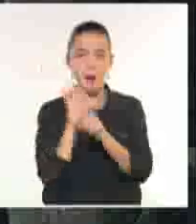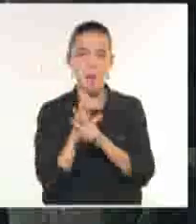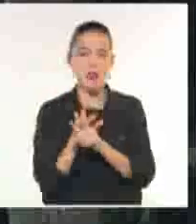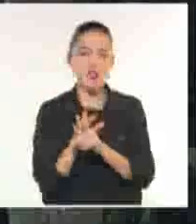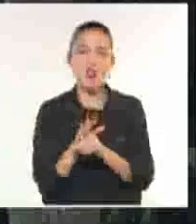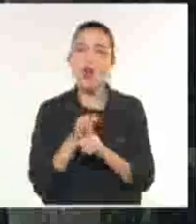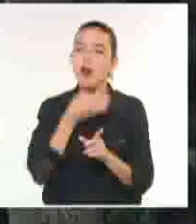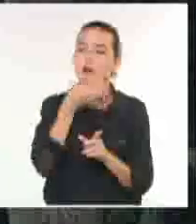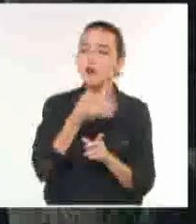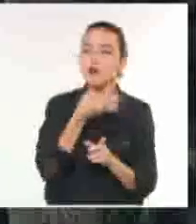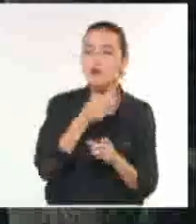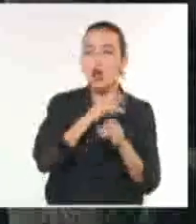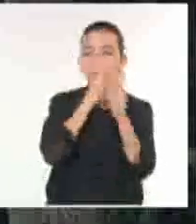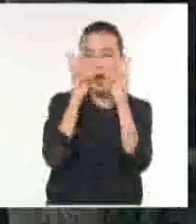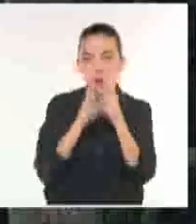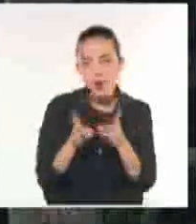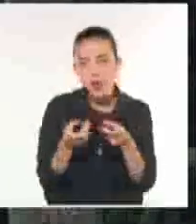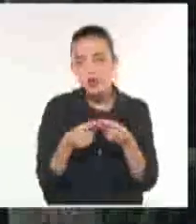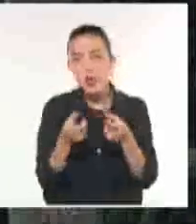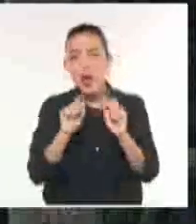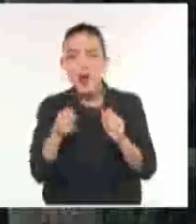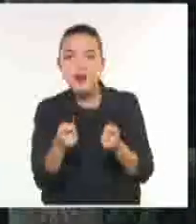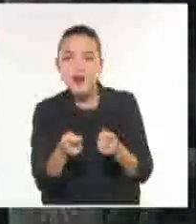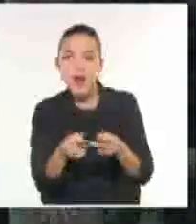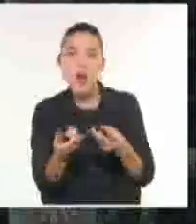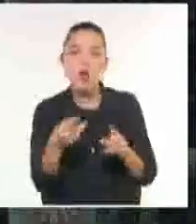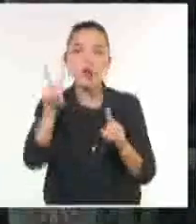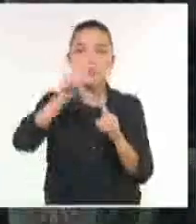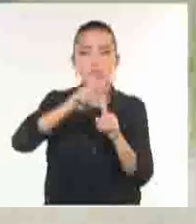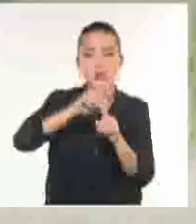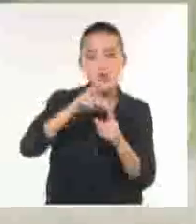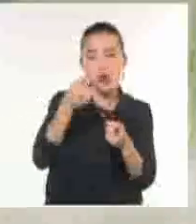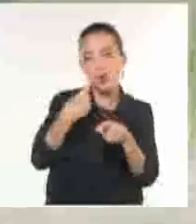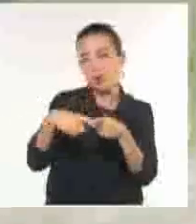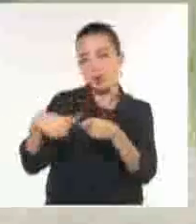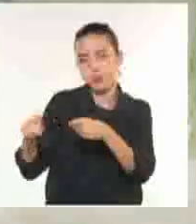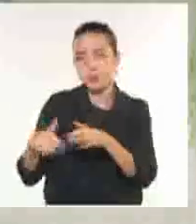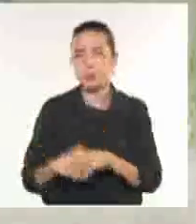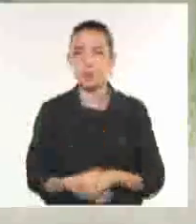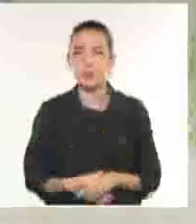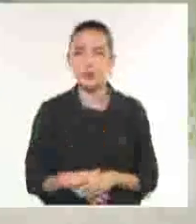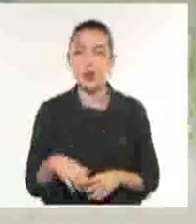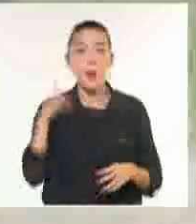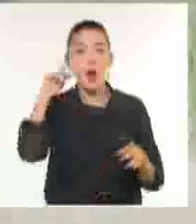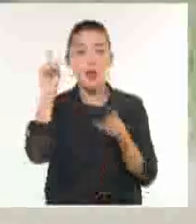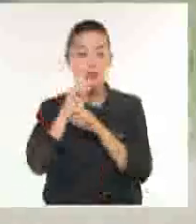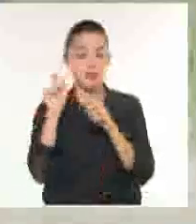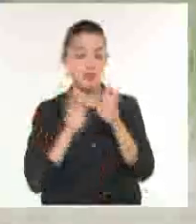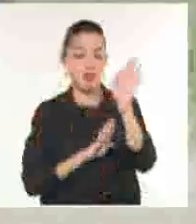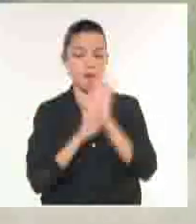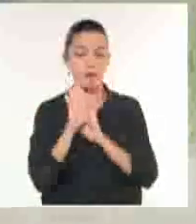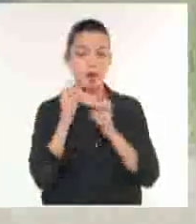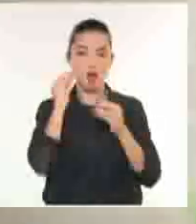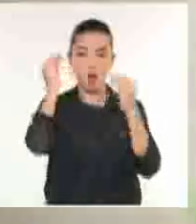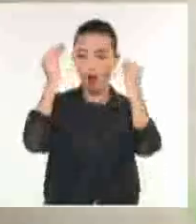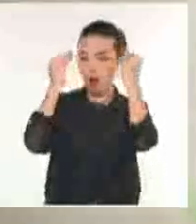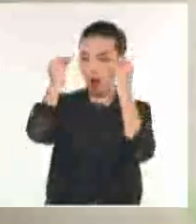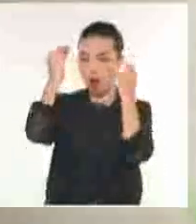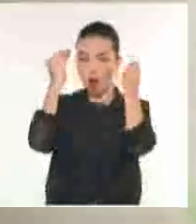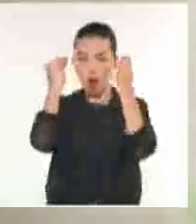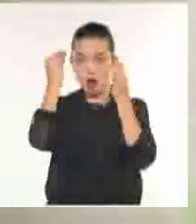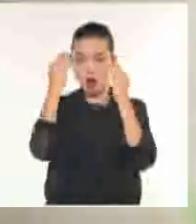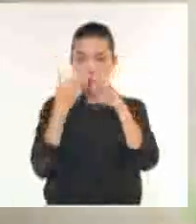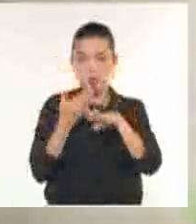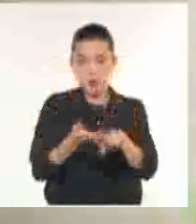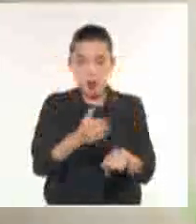los medios de radio y la difusión masiva. Primeramente, como la ciencia va haciendo un análisis previo de toda la información que pueda